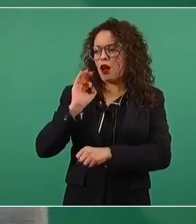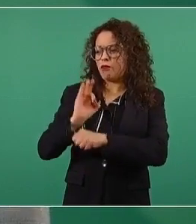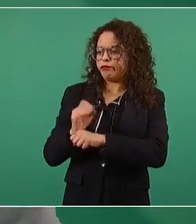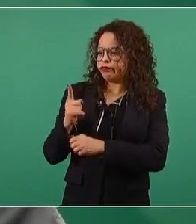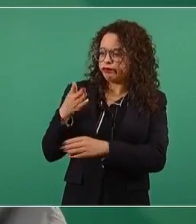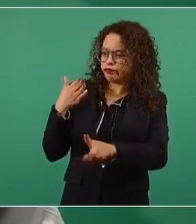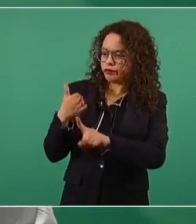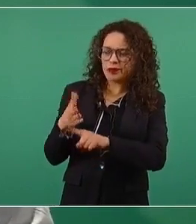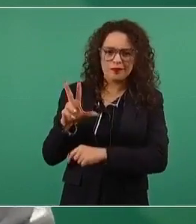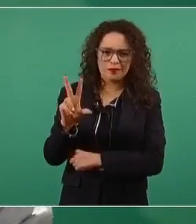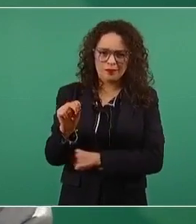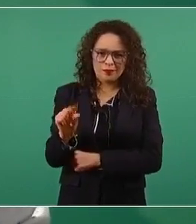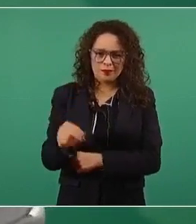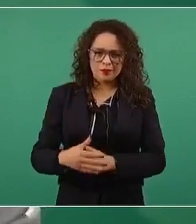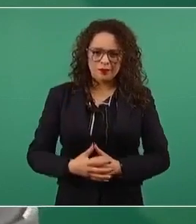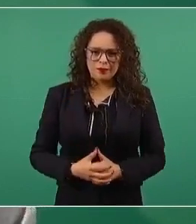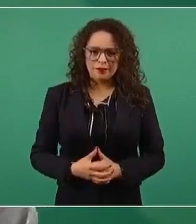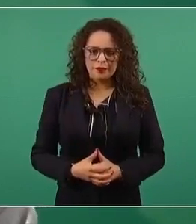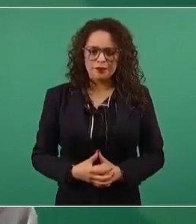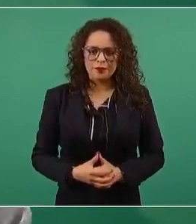El siguiente. Cuando hay